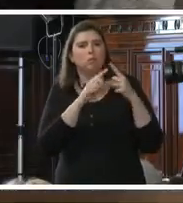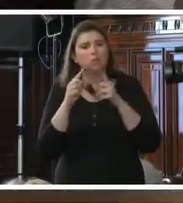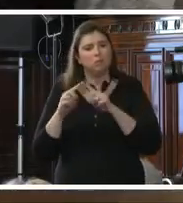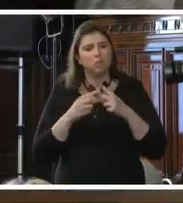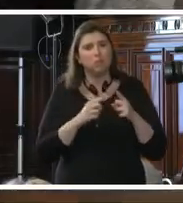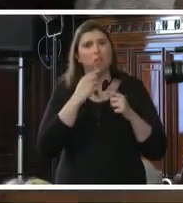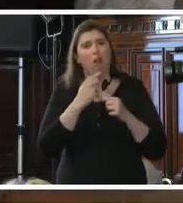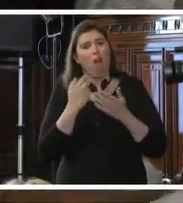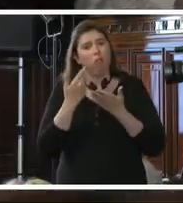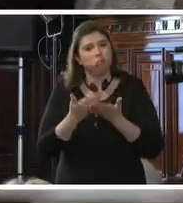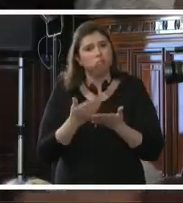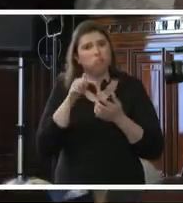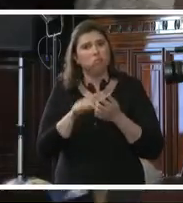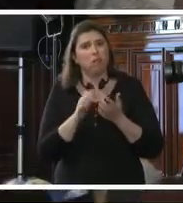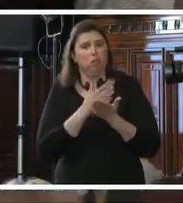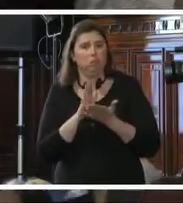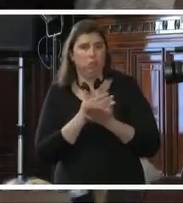impunidad,